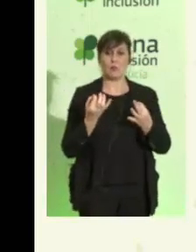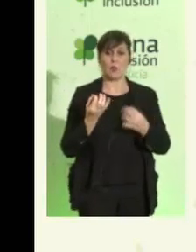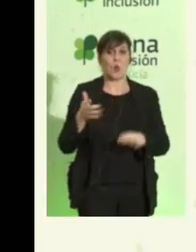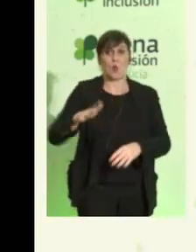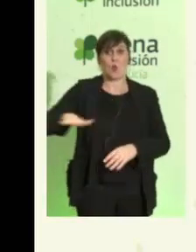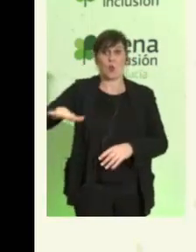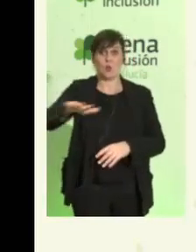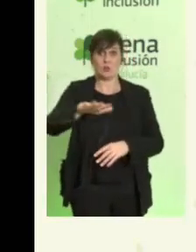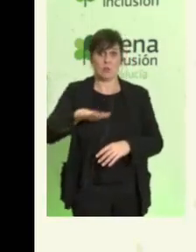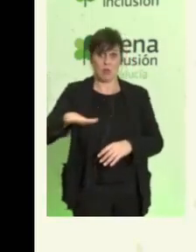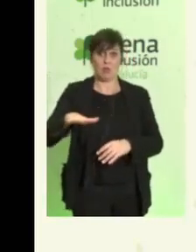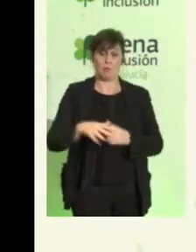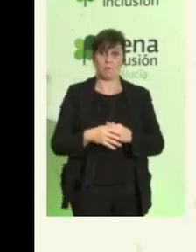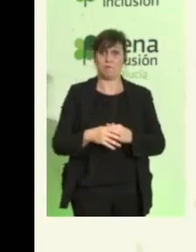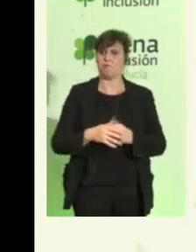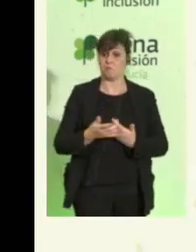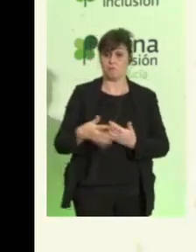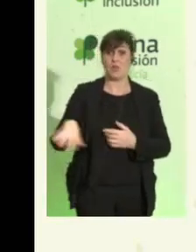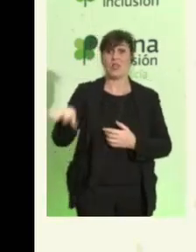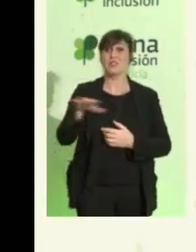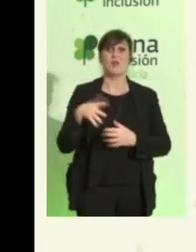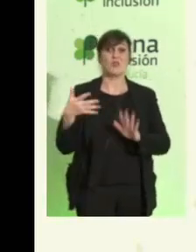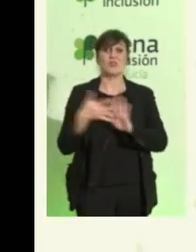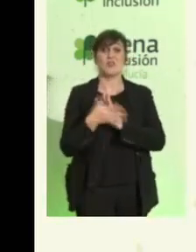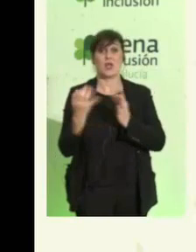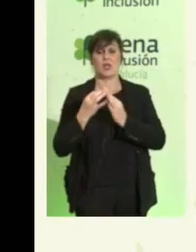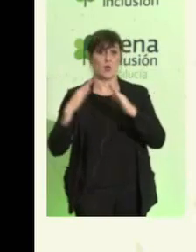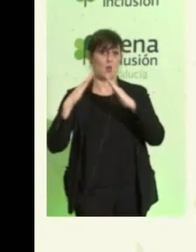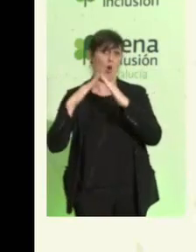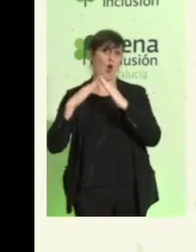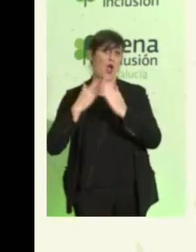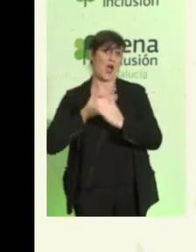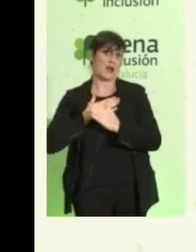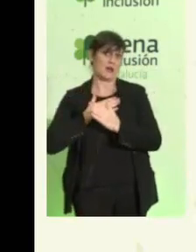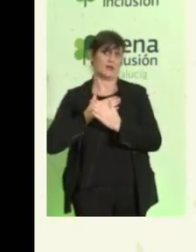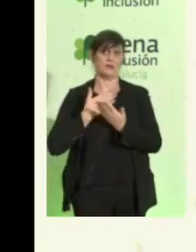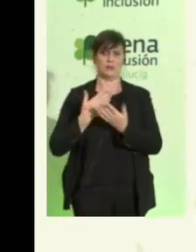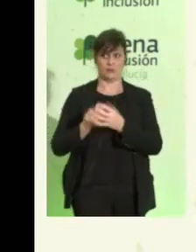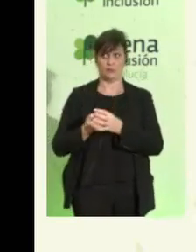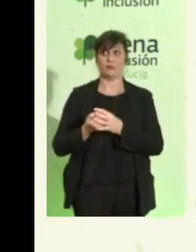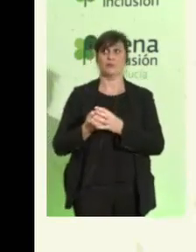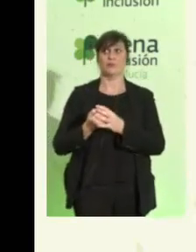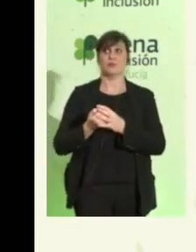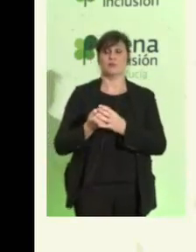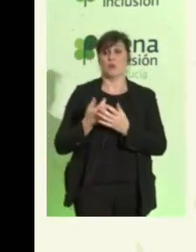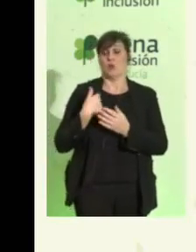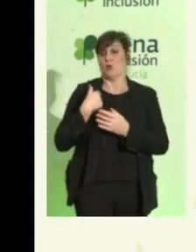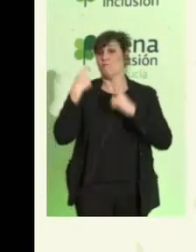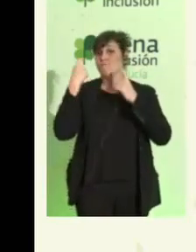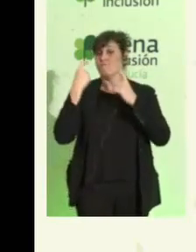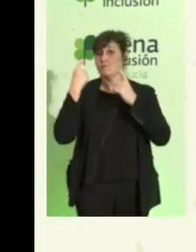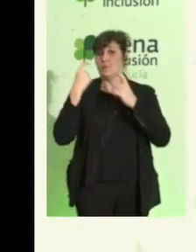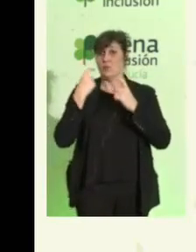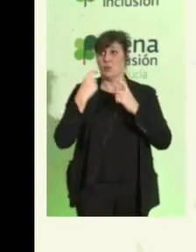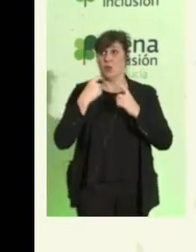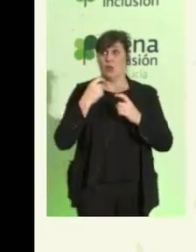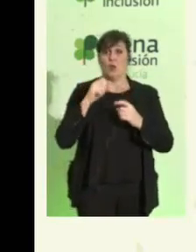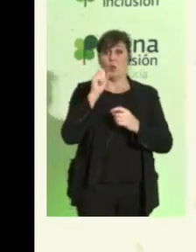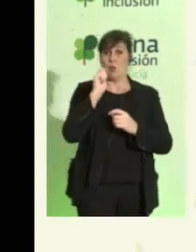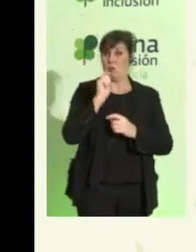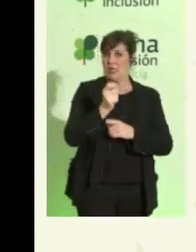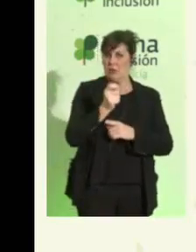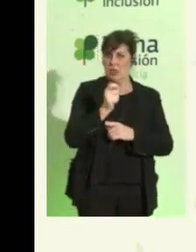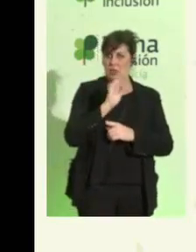Y cuando digo un lugar, quiero decir un hogar. Y cuando iniciamos esta organización, yo acababa de comprar mi casa, que era un apartamento